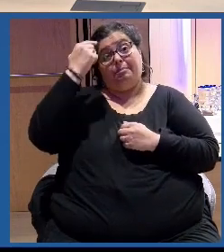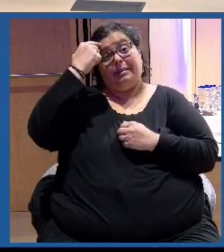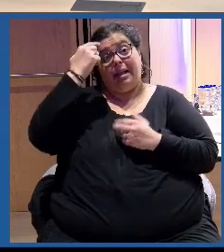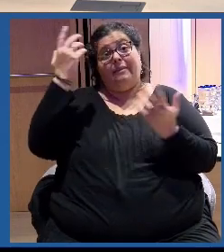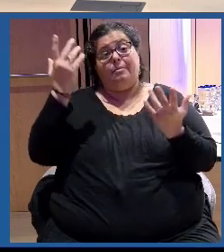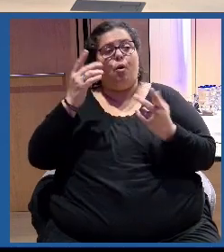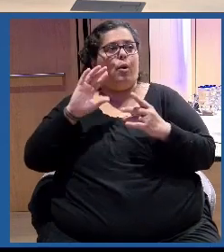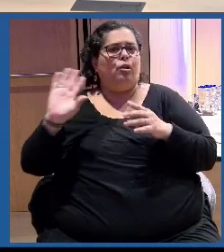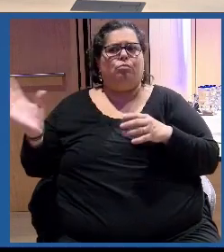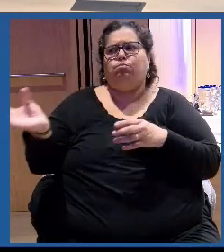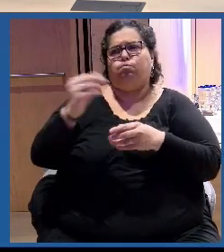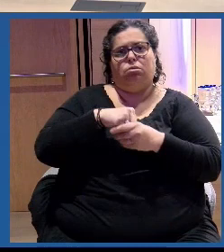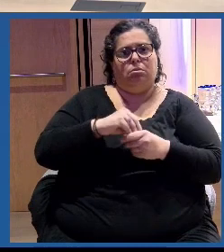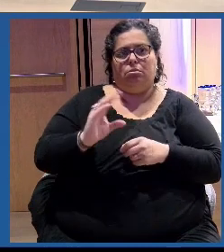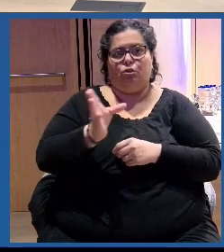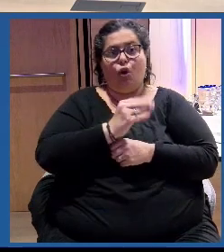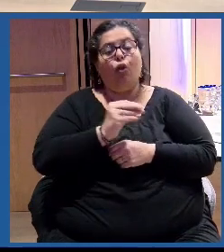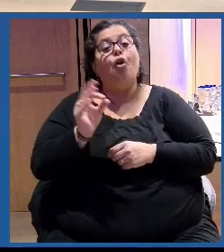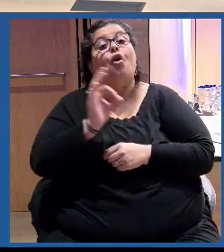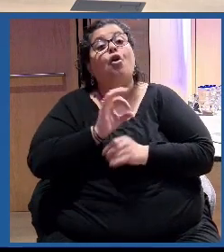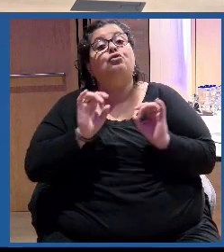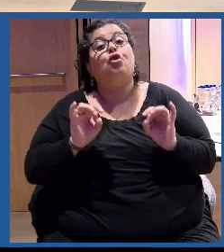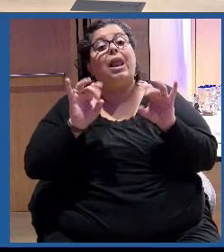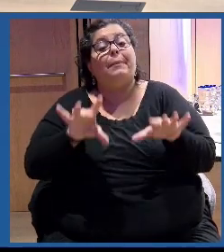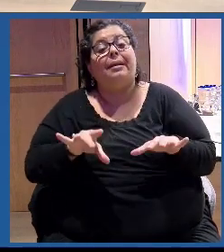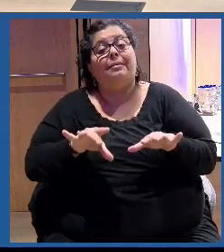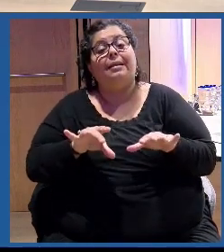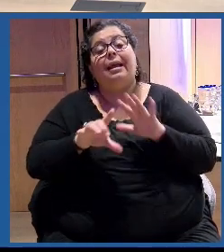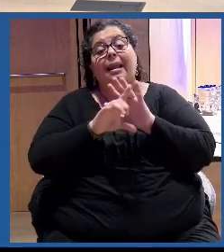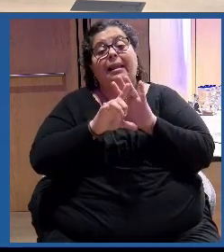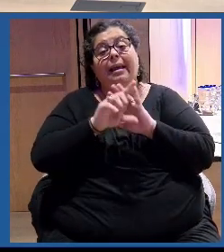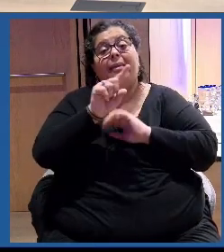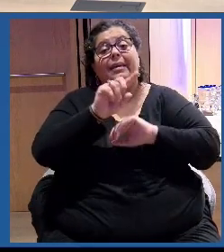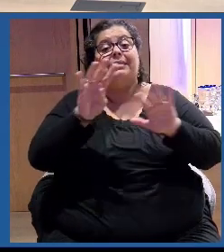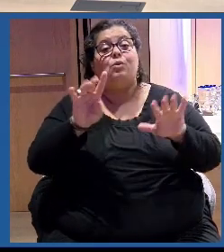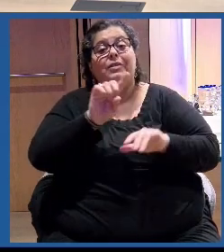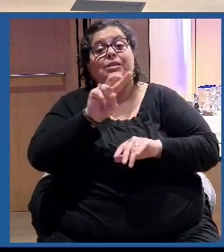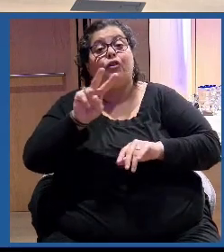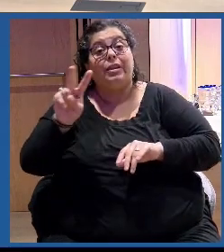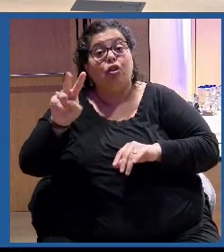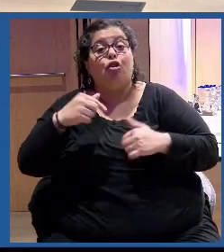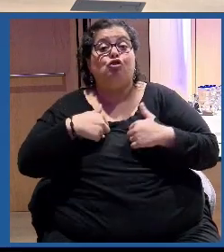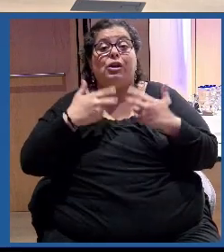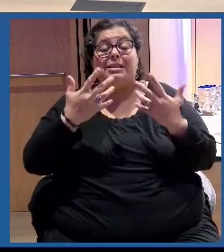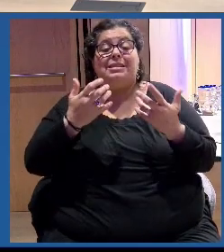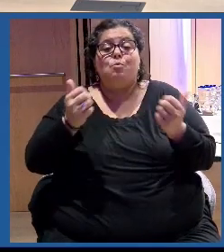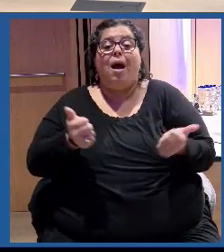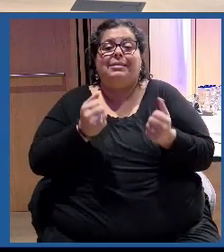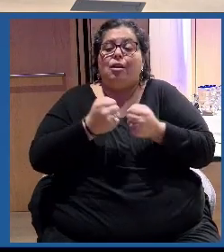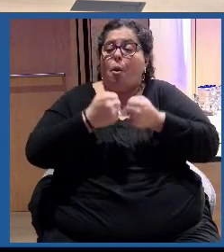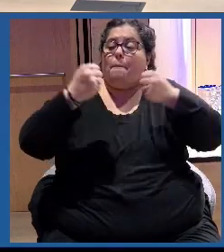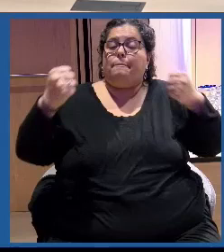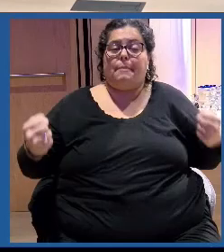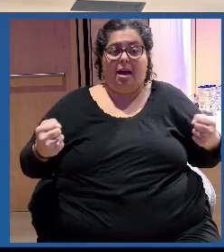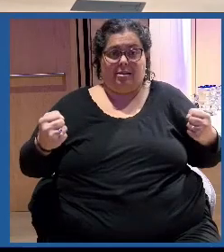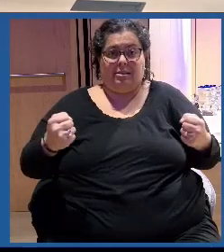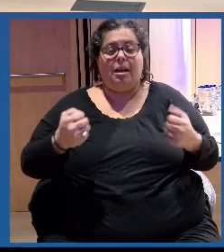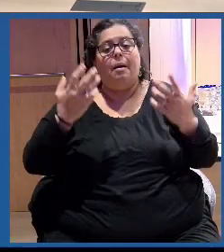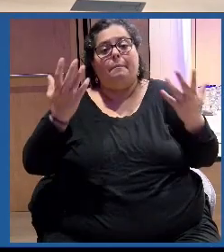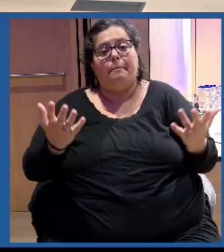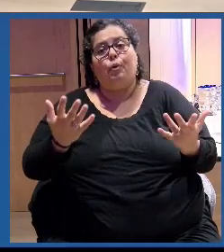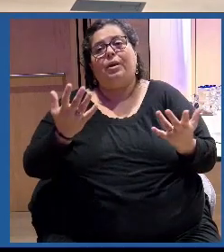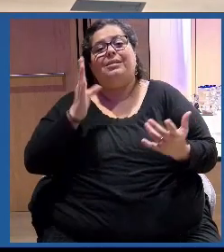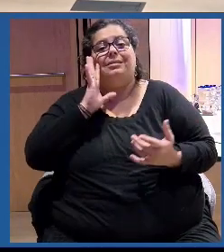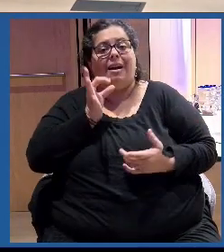abordamos todo o abordamos solo lo de la ley 19.122, quisimos hacerlo un poco más extensivo porque sabemos también que el